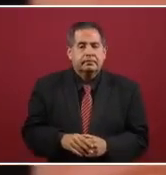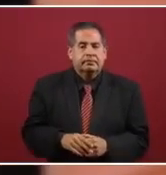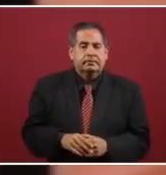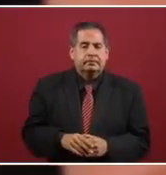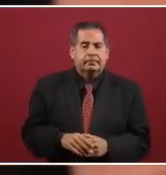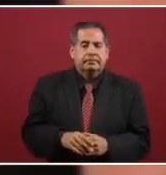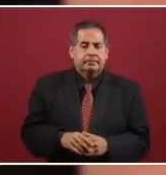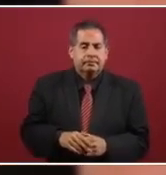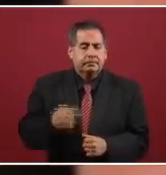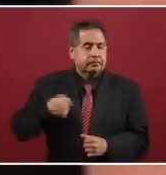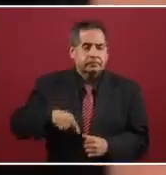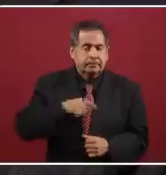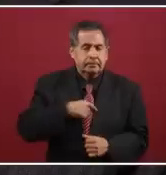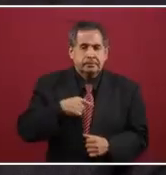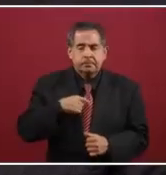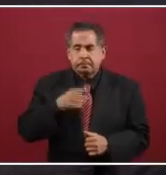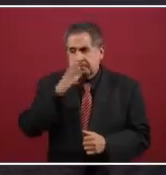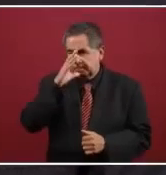no puedo